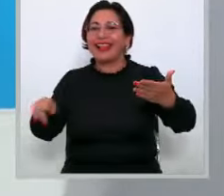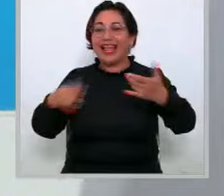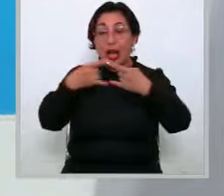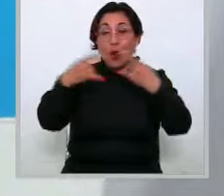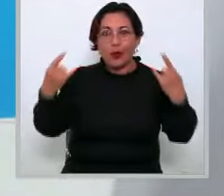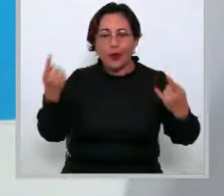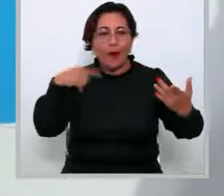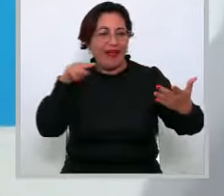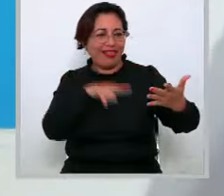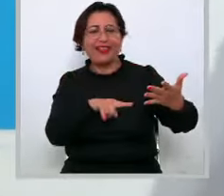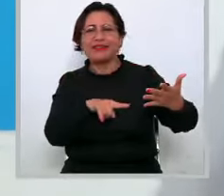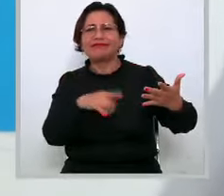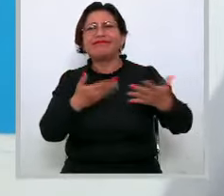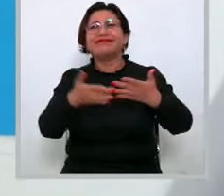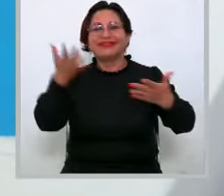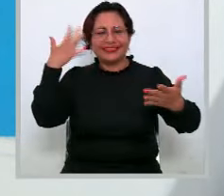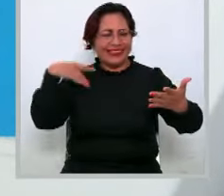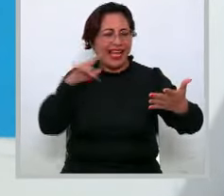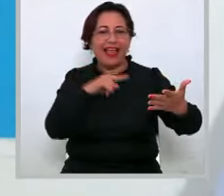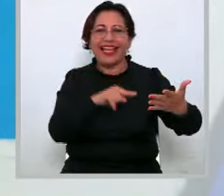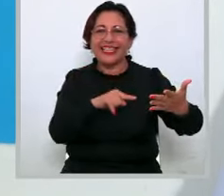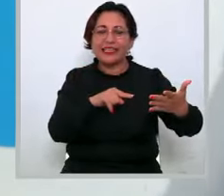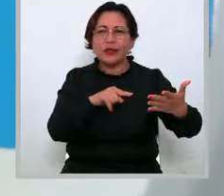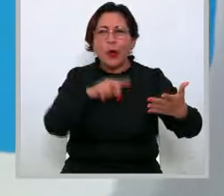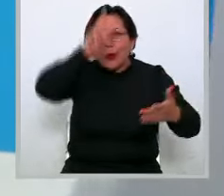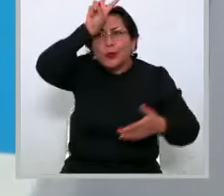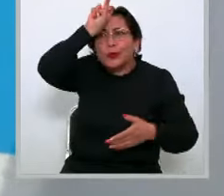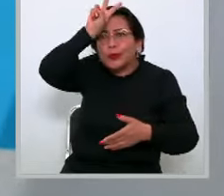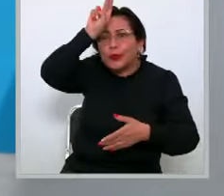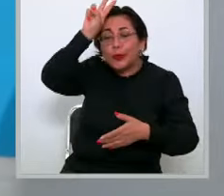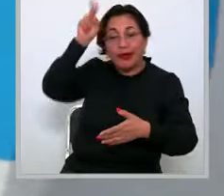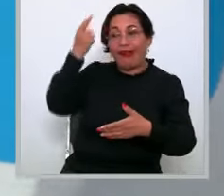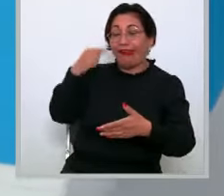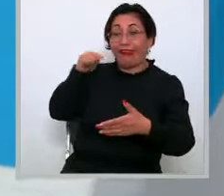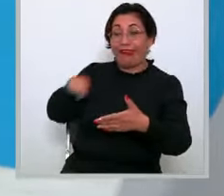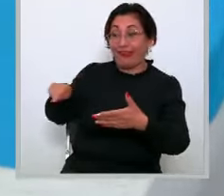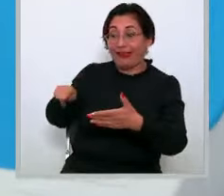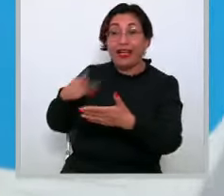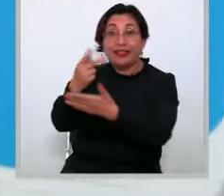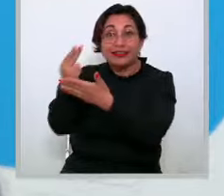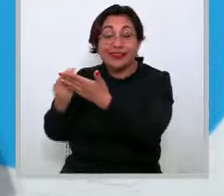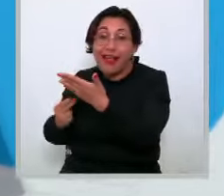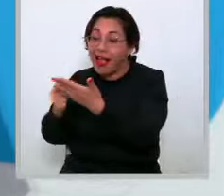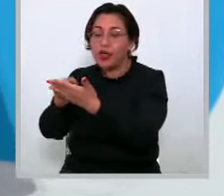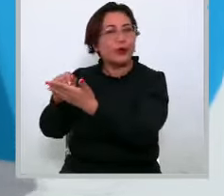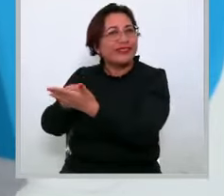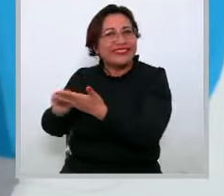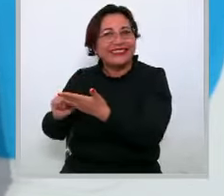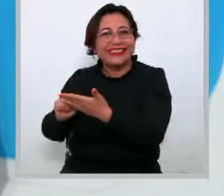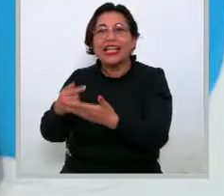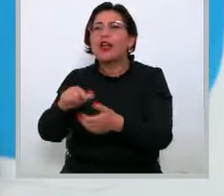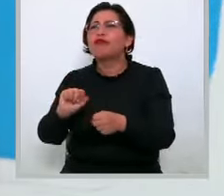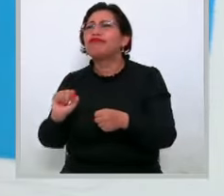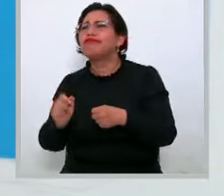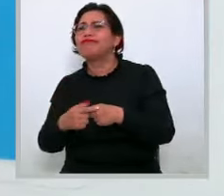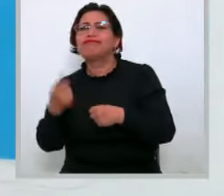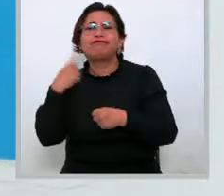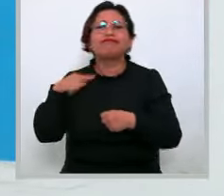hablando sobre algunos cuentos de algunos insectos que podemos encontrar en nuestro contexto en general. Y también tenemos